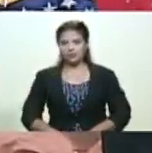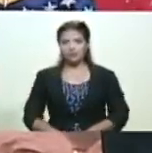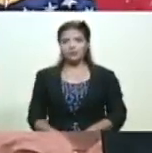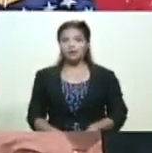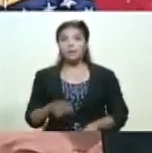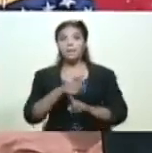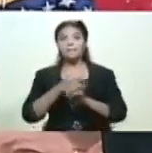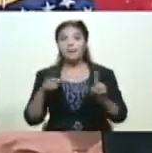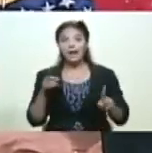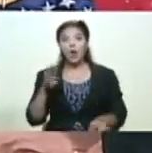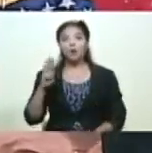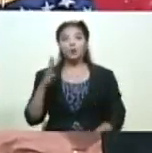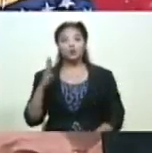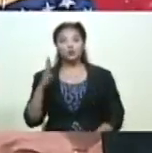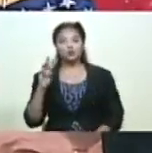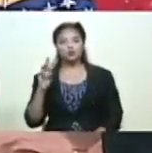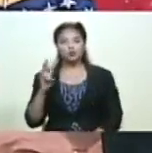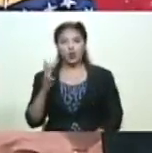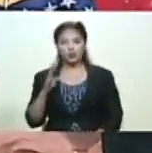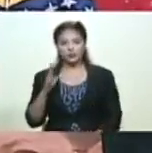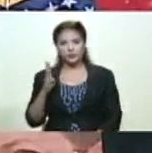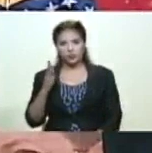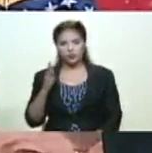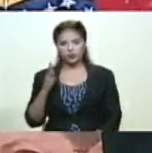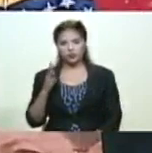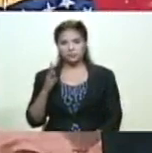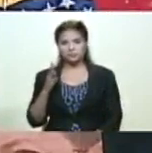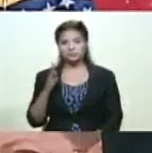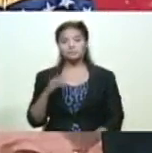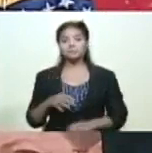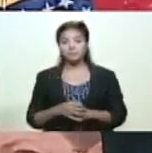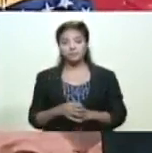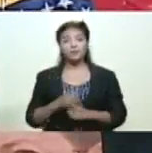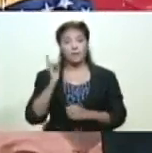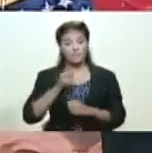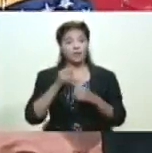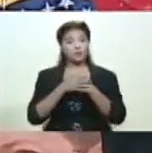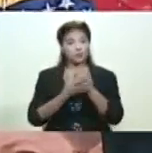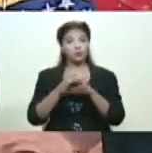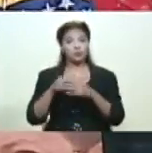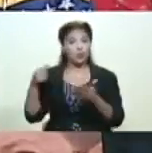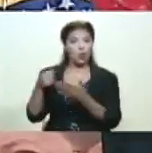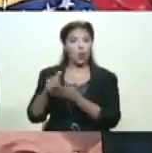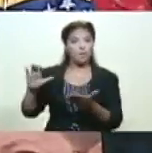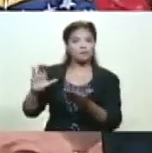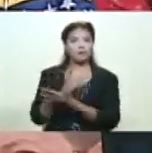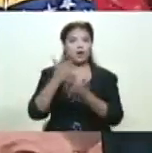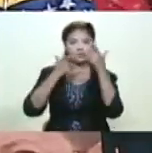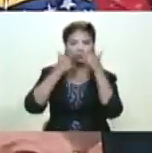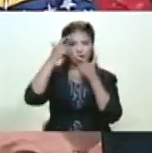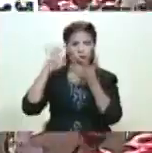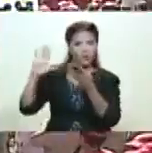Pero George Bush, que estuvo detrás del golpe de Estado contra el comandante Chávez,